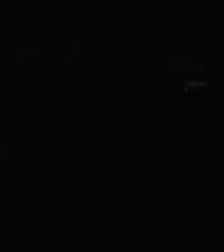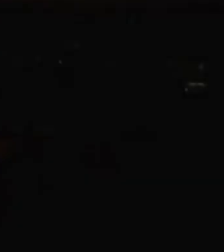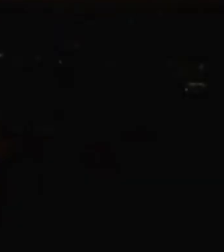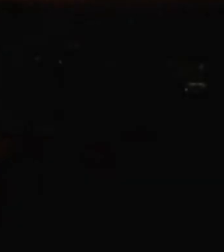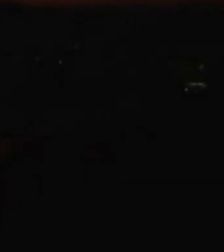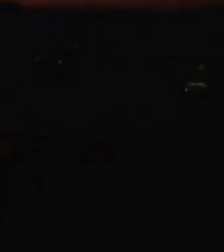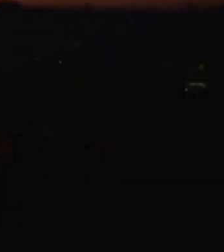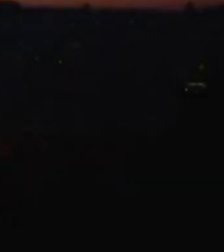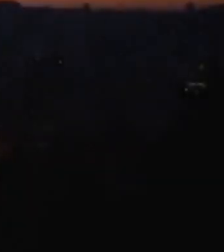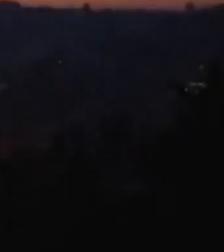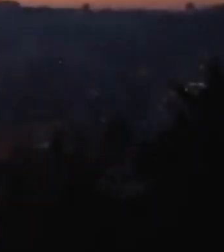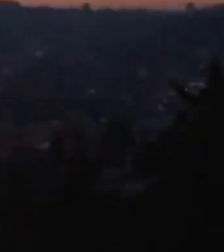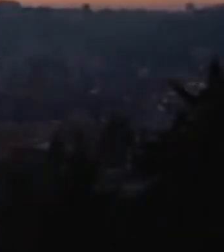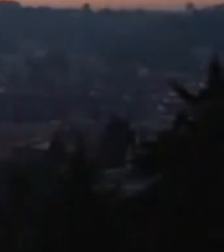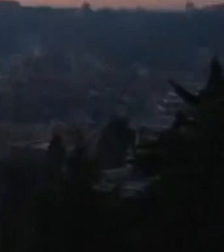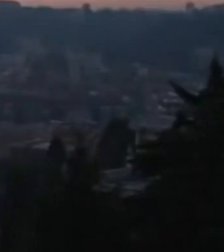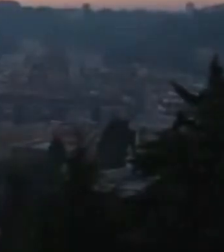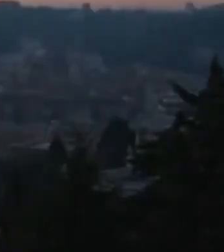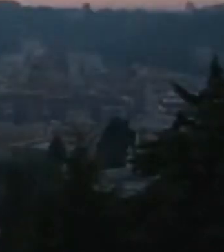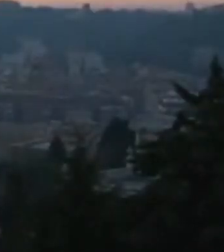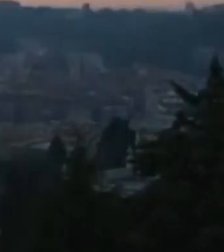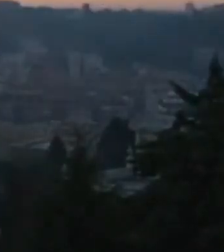Rica.